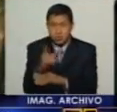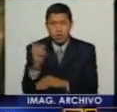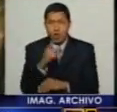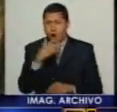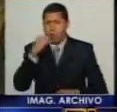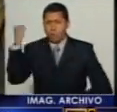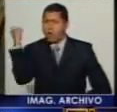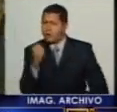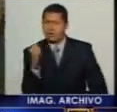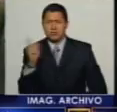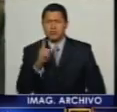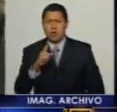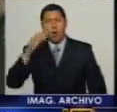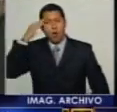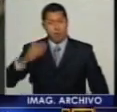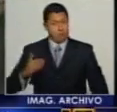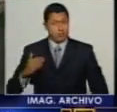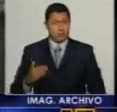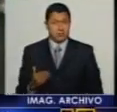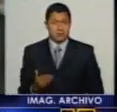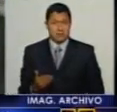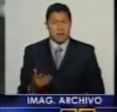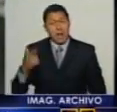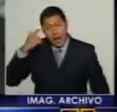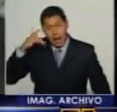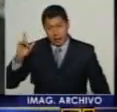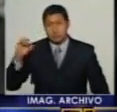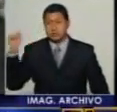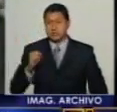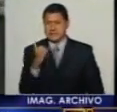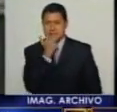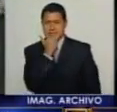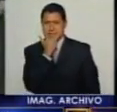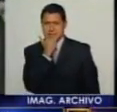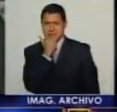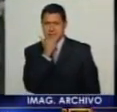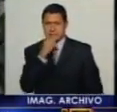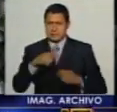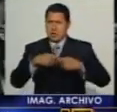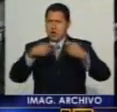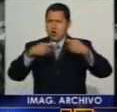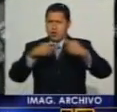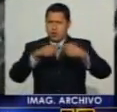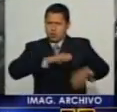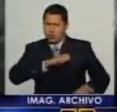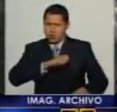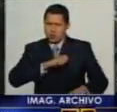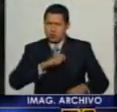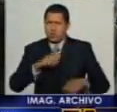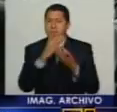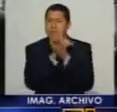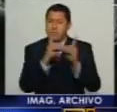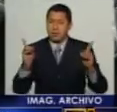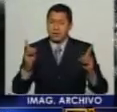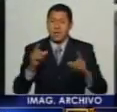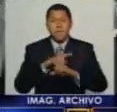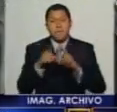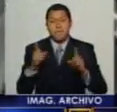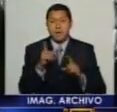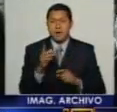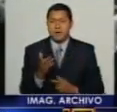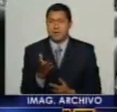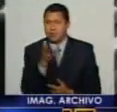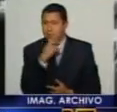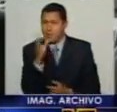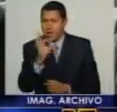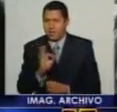grupo de asesinos, éramos un grupo de oficiales que quizás sí cometimos el error de haber irrumpido contra la democracia, pero no habíamos asesinos.